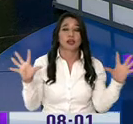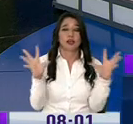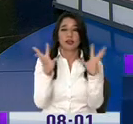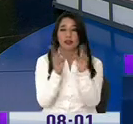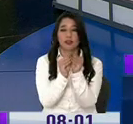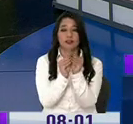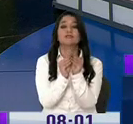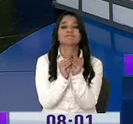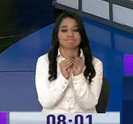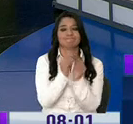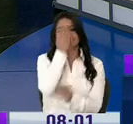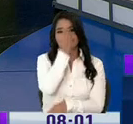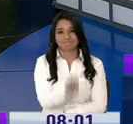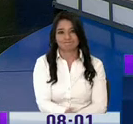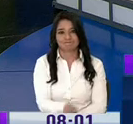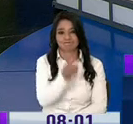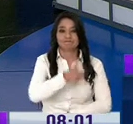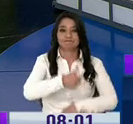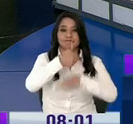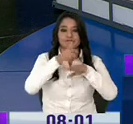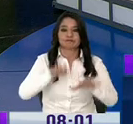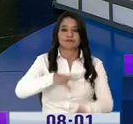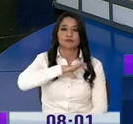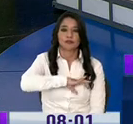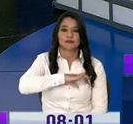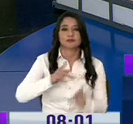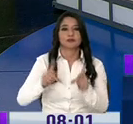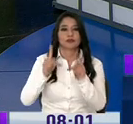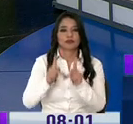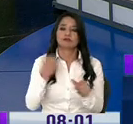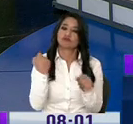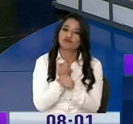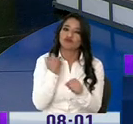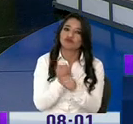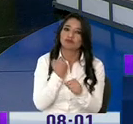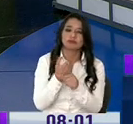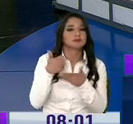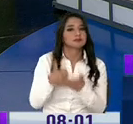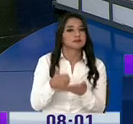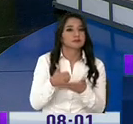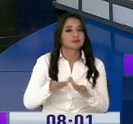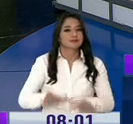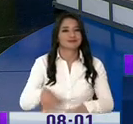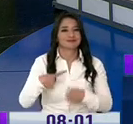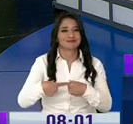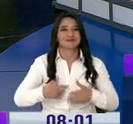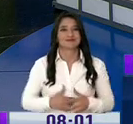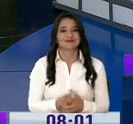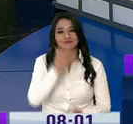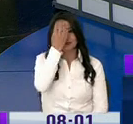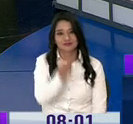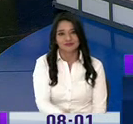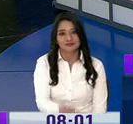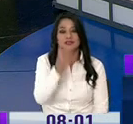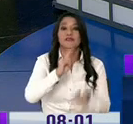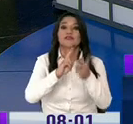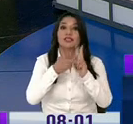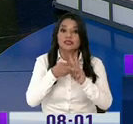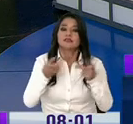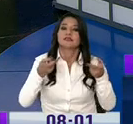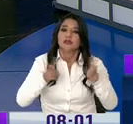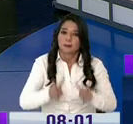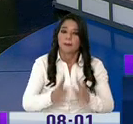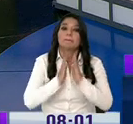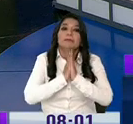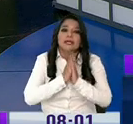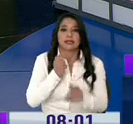los staffs de mandos altos y medios en municipio y la prefectura que trabajan en beneficio de la ciudad. Buenos días a los vecinos que demandan